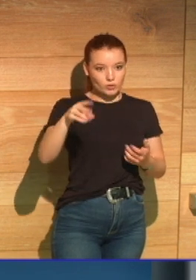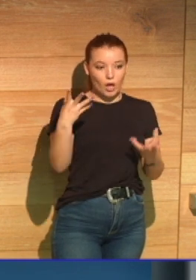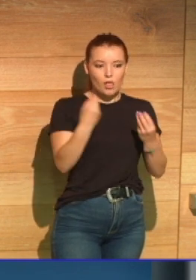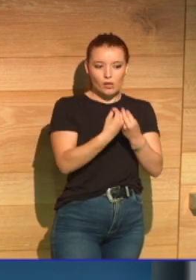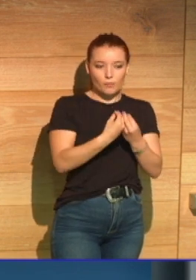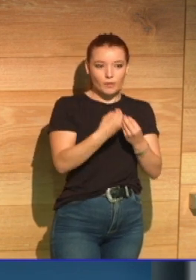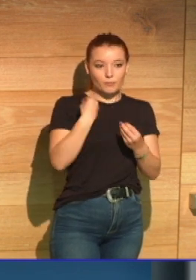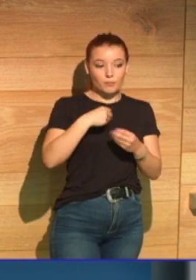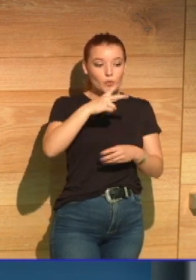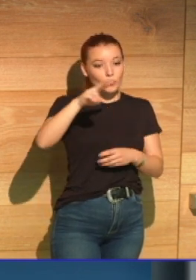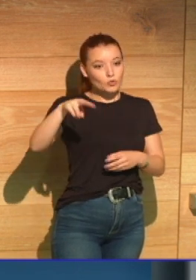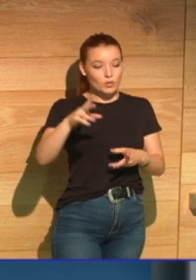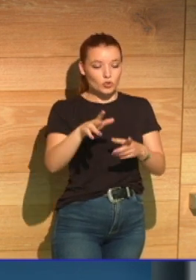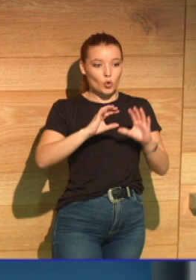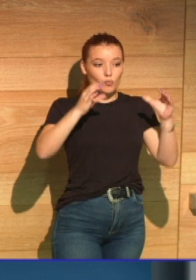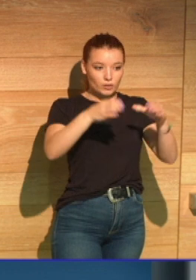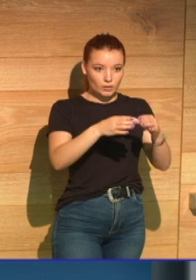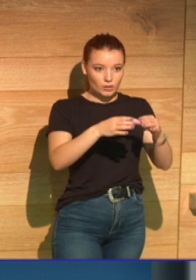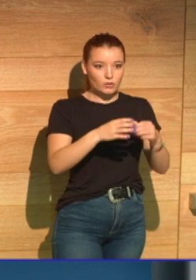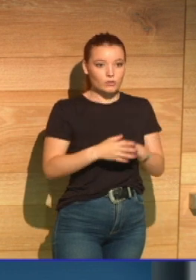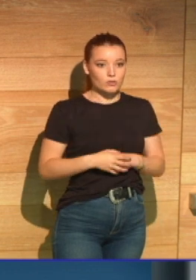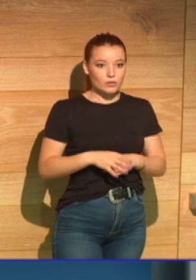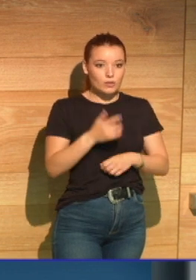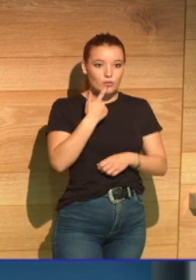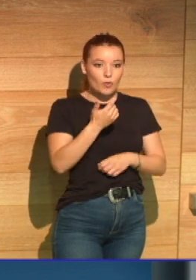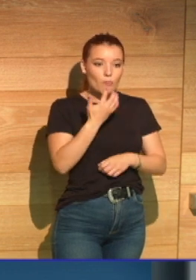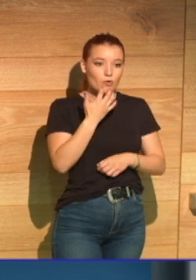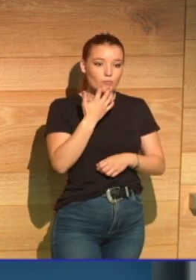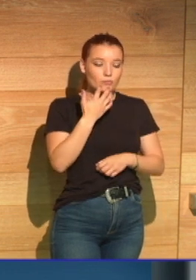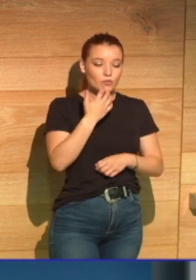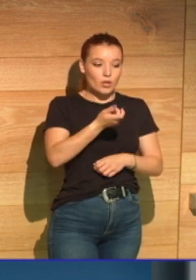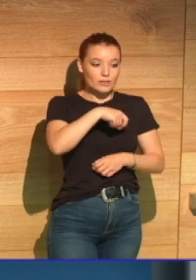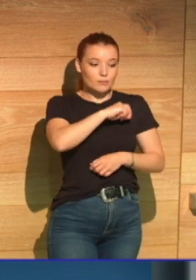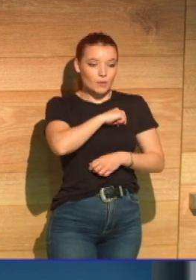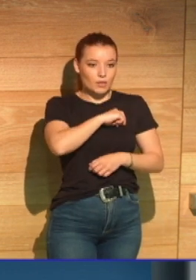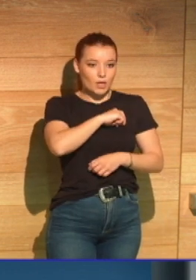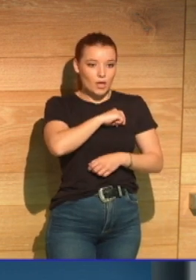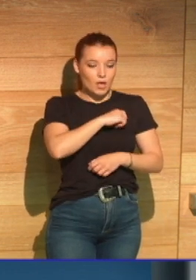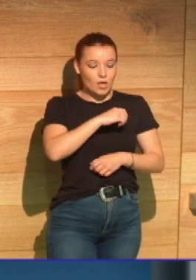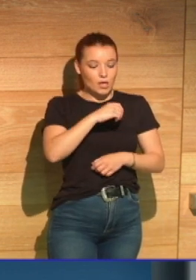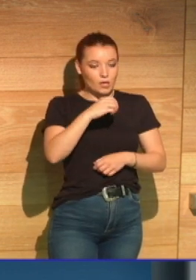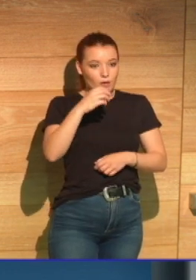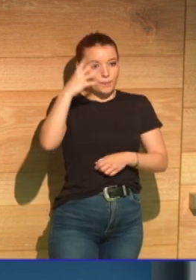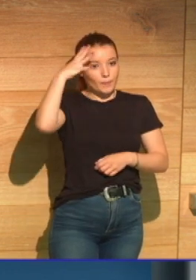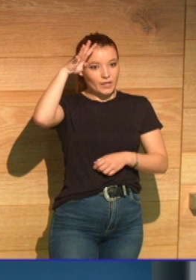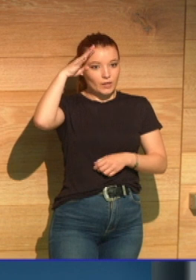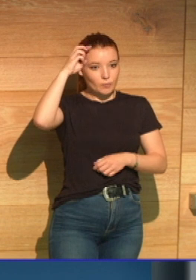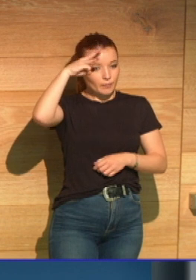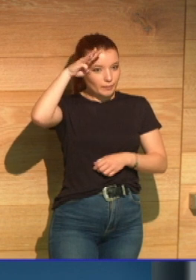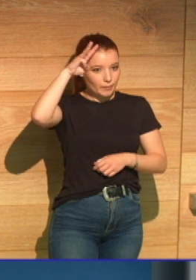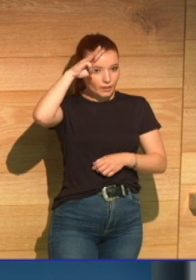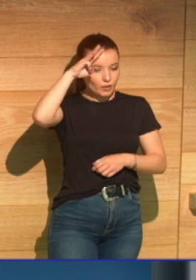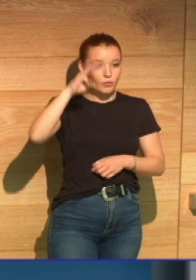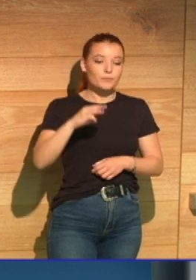museos comunitarios en otro momento, especialmente estoy hablando de los casos de España y México, la museología social abordaba estos casos, pero además